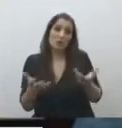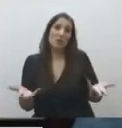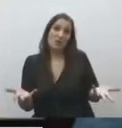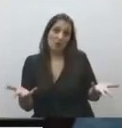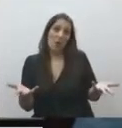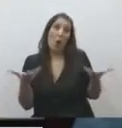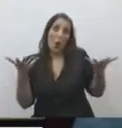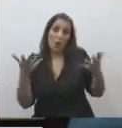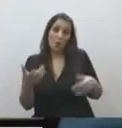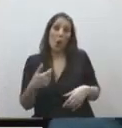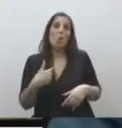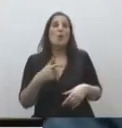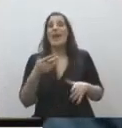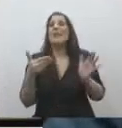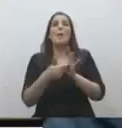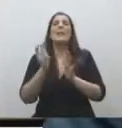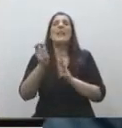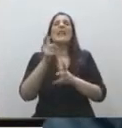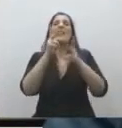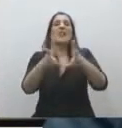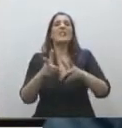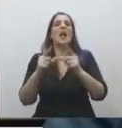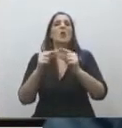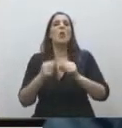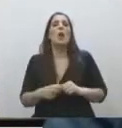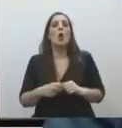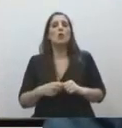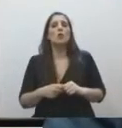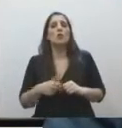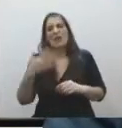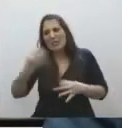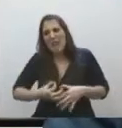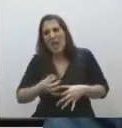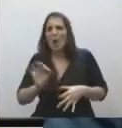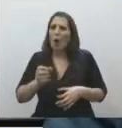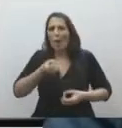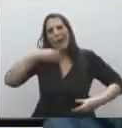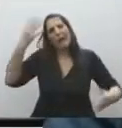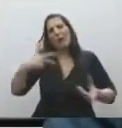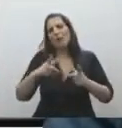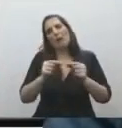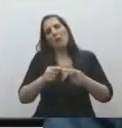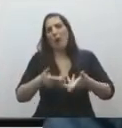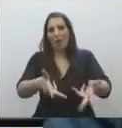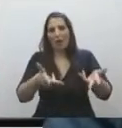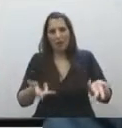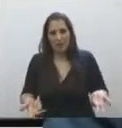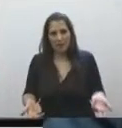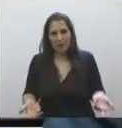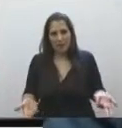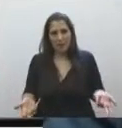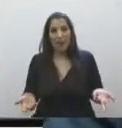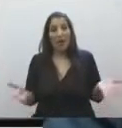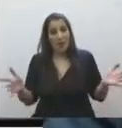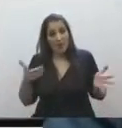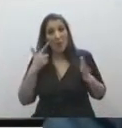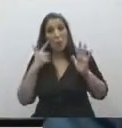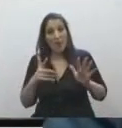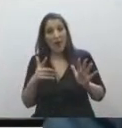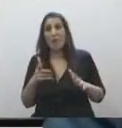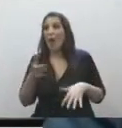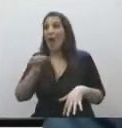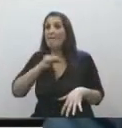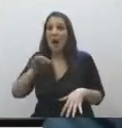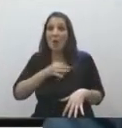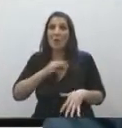de un extremo al otro. Y lo que el gobernador Urtubey plantea es la posibilidad de un punto intermedio, donde, en definitiva,